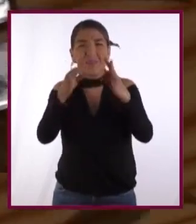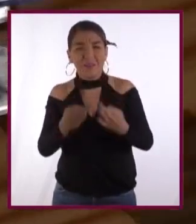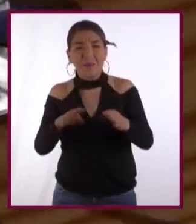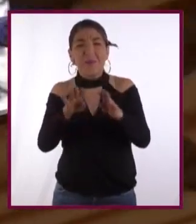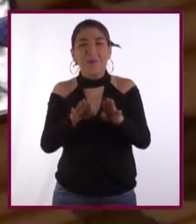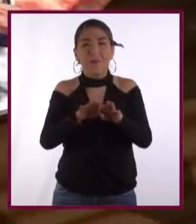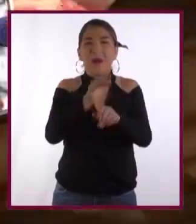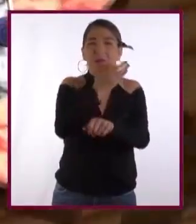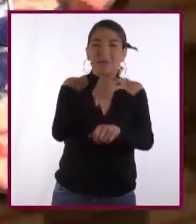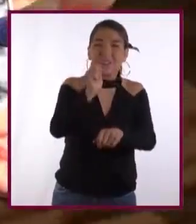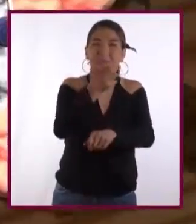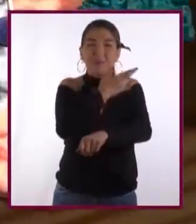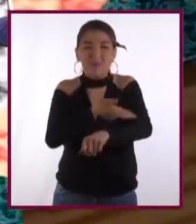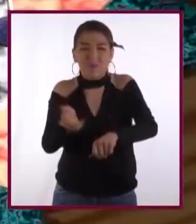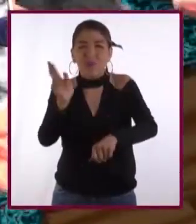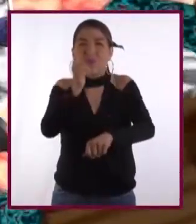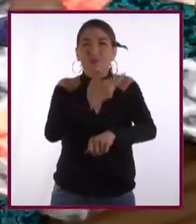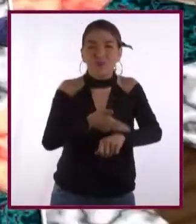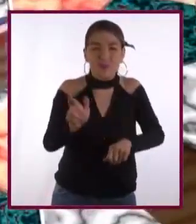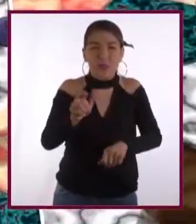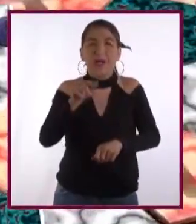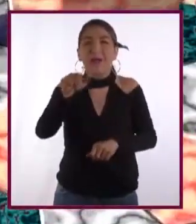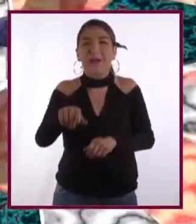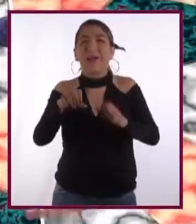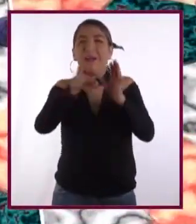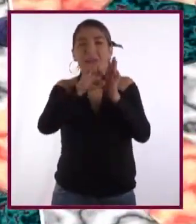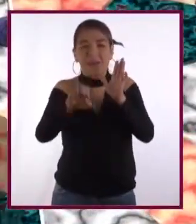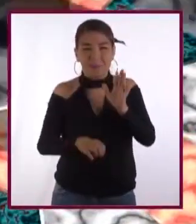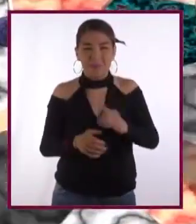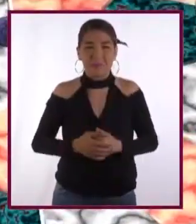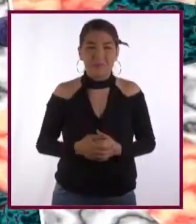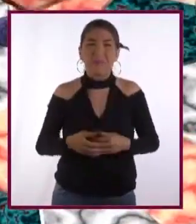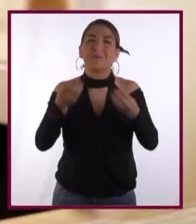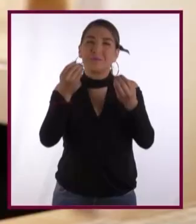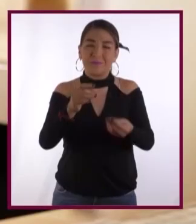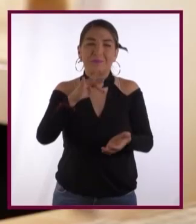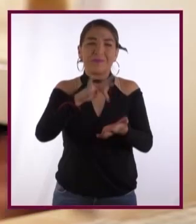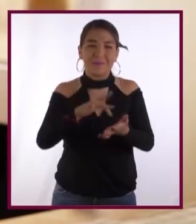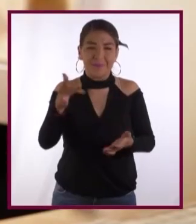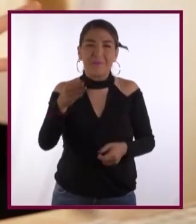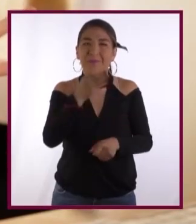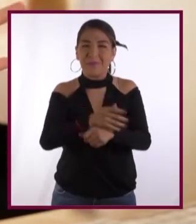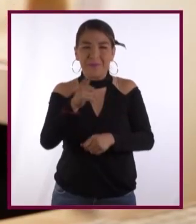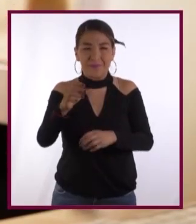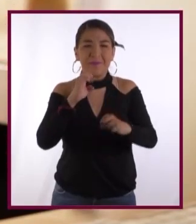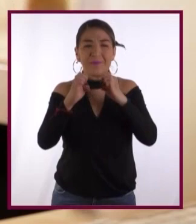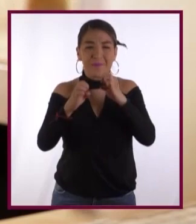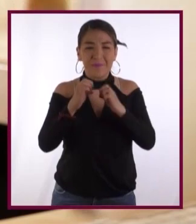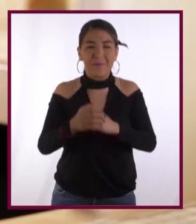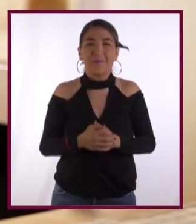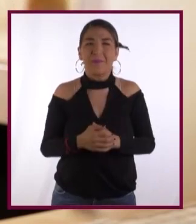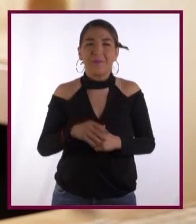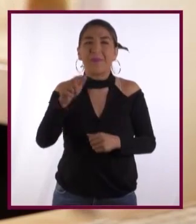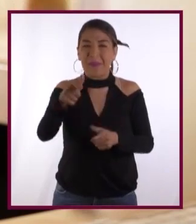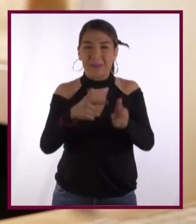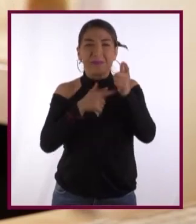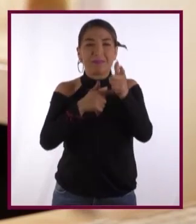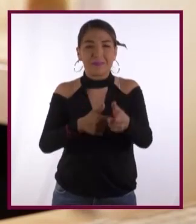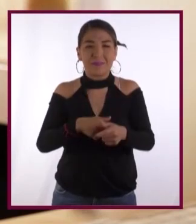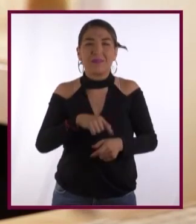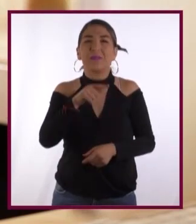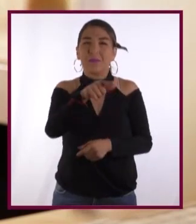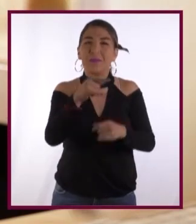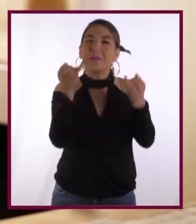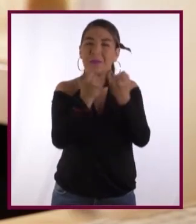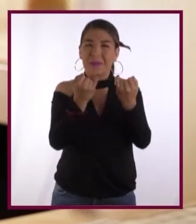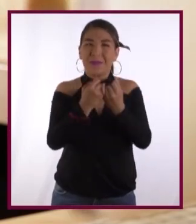en realidad las teselaciones aperiódicas, ¿no? Es lo que mencionaba de que es de los primeros ejemplos. Doctor, muchas gracias por esta parte de la entrevista. Quédese